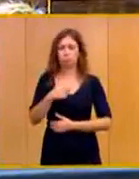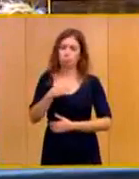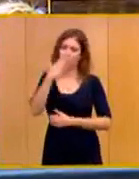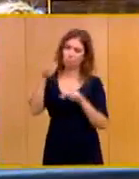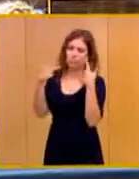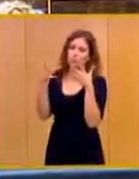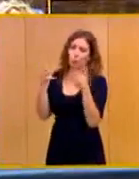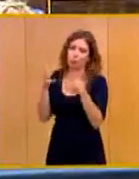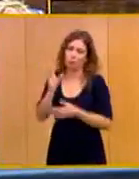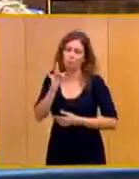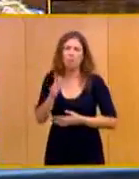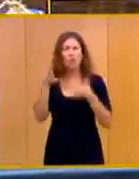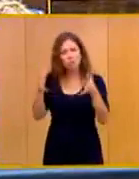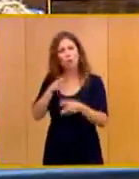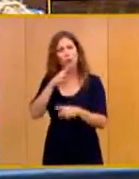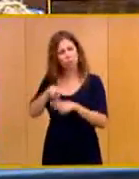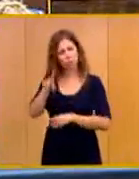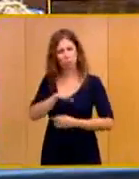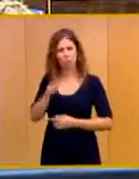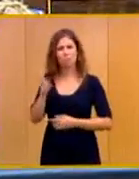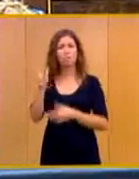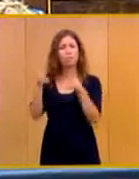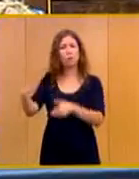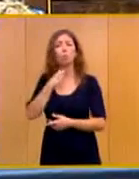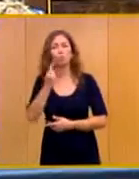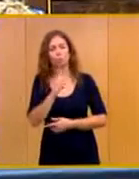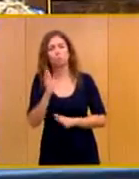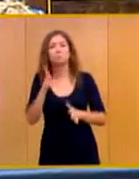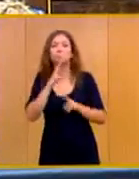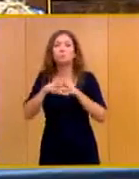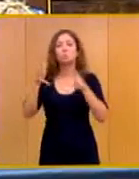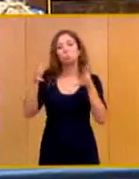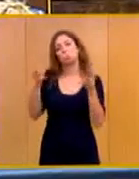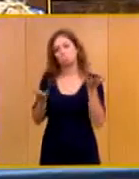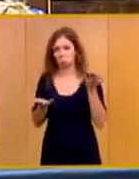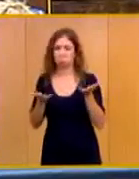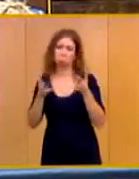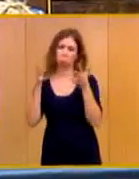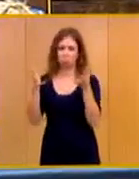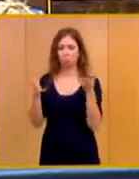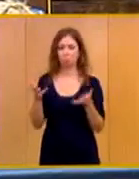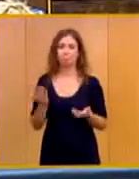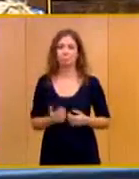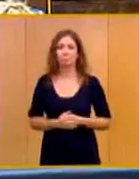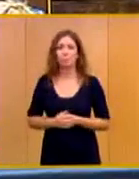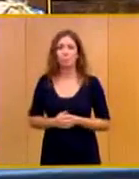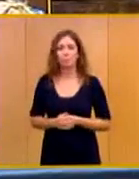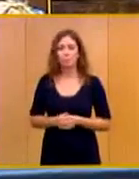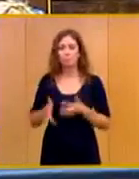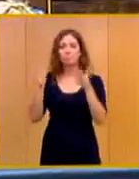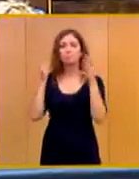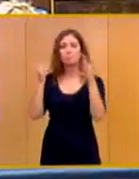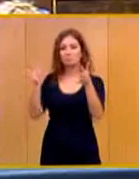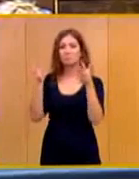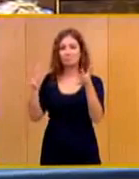un consejo ni siquiera, no me atrevo porque sé que no le sienta bien. Una sugerencia. que va ligada a una